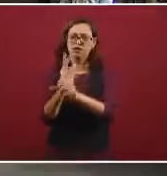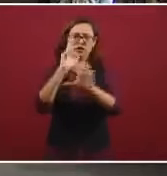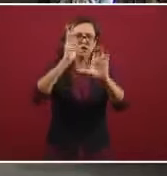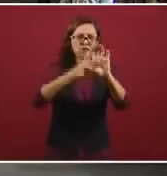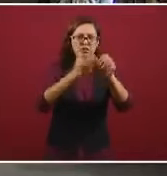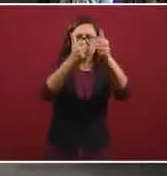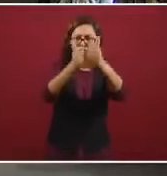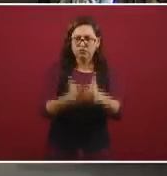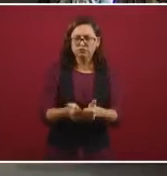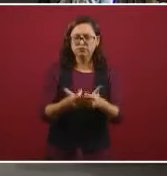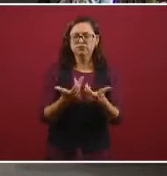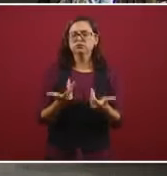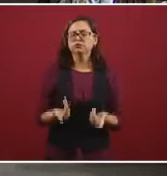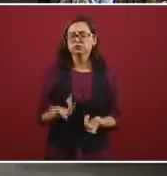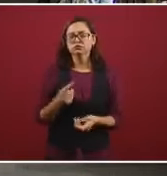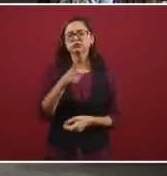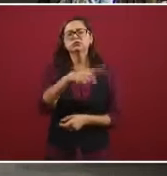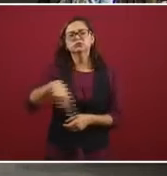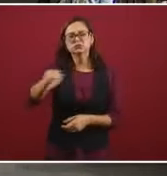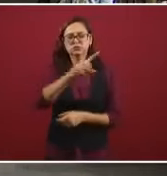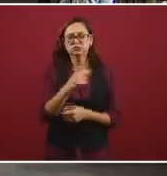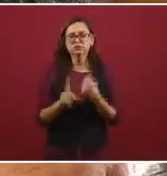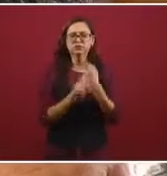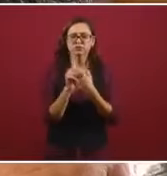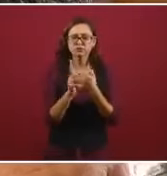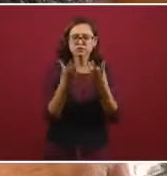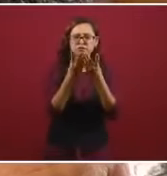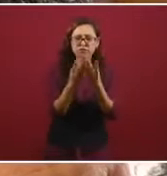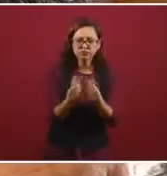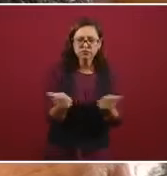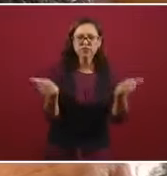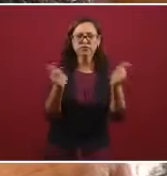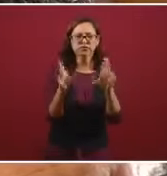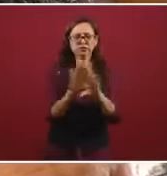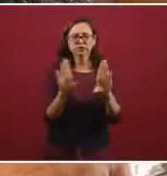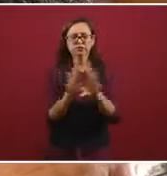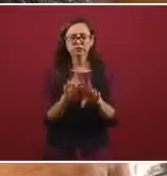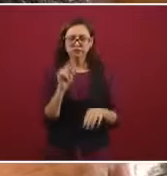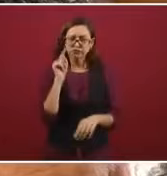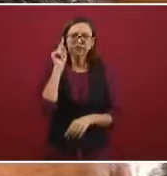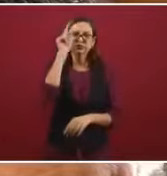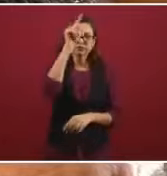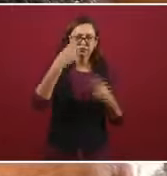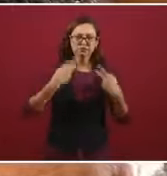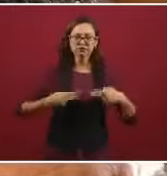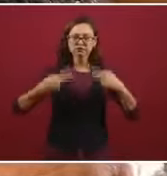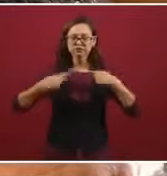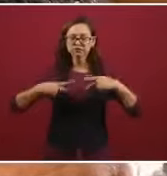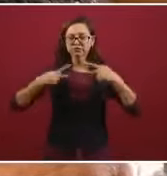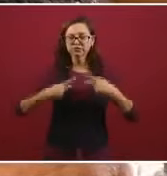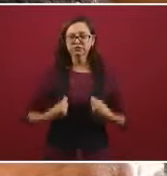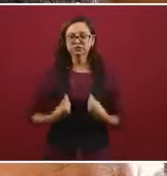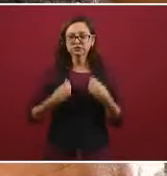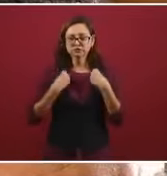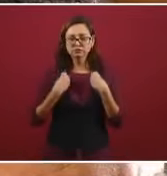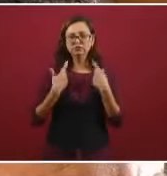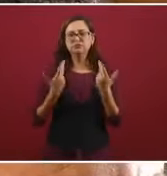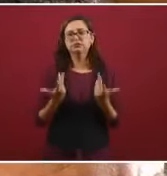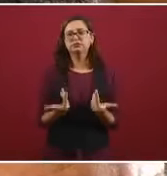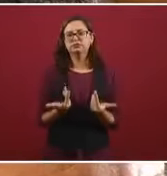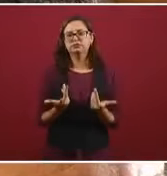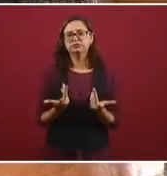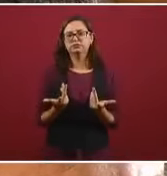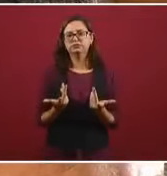los albergues? Me gustaría saber cómo están resolviendo esta situación con la gente de allá, los habitantes, ¿no?, de estas ciudades.